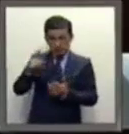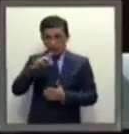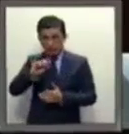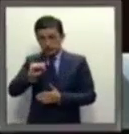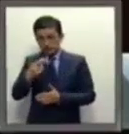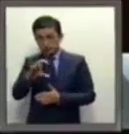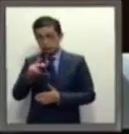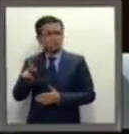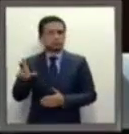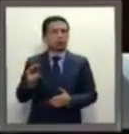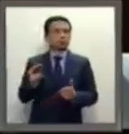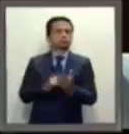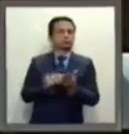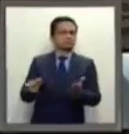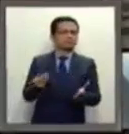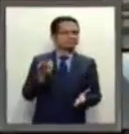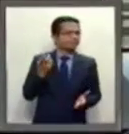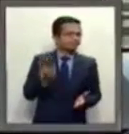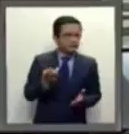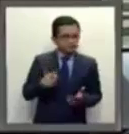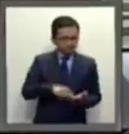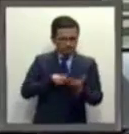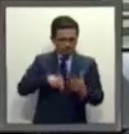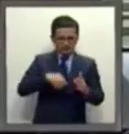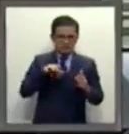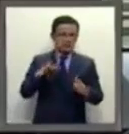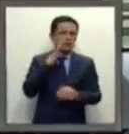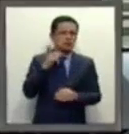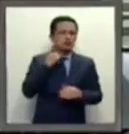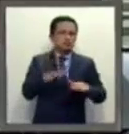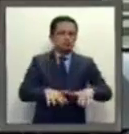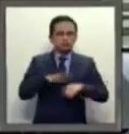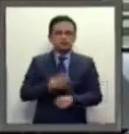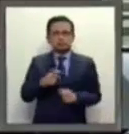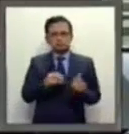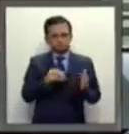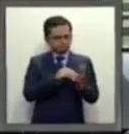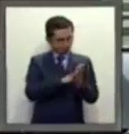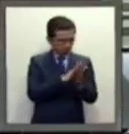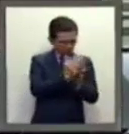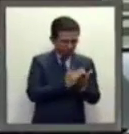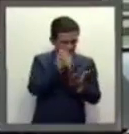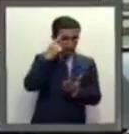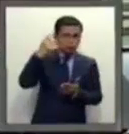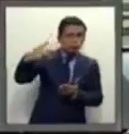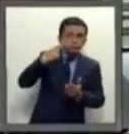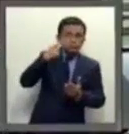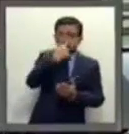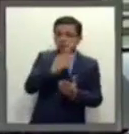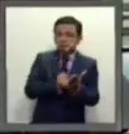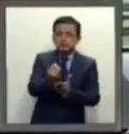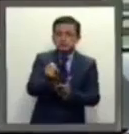Diputados. Quedan disposiciones en esta ley que permiten la discrecionalidad del recurso público.